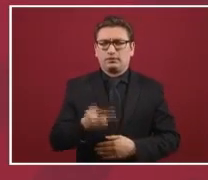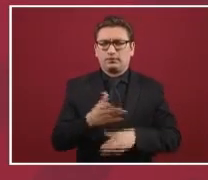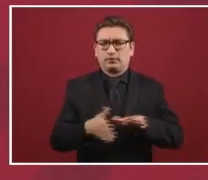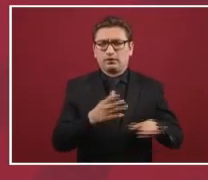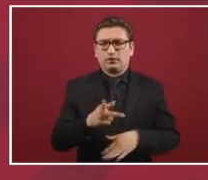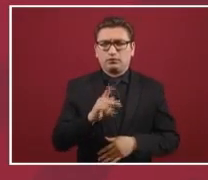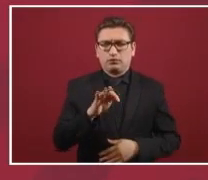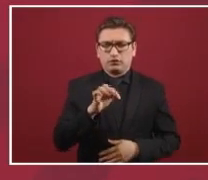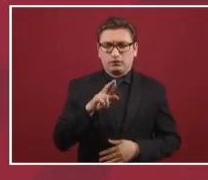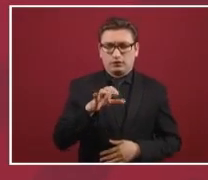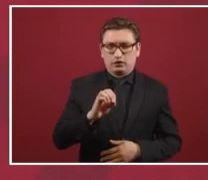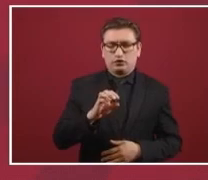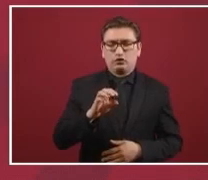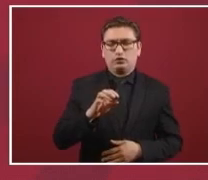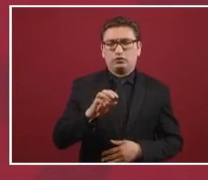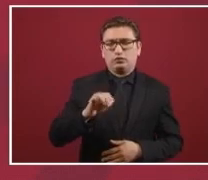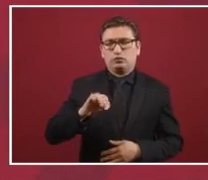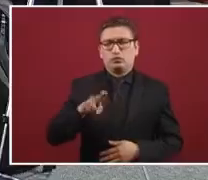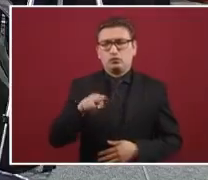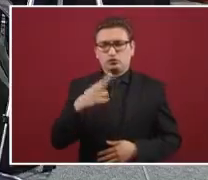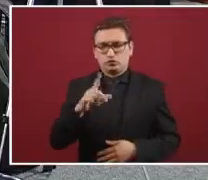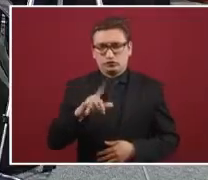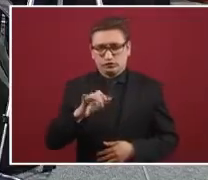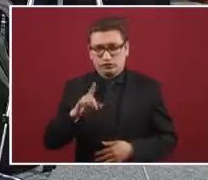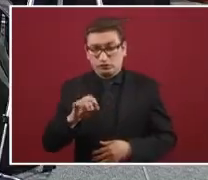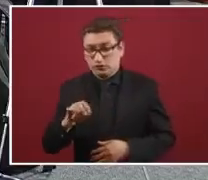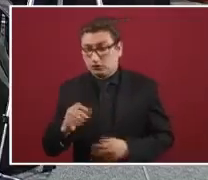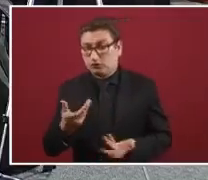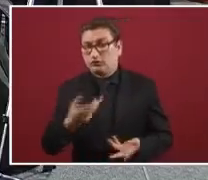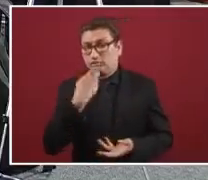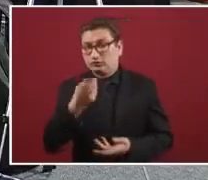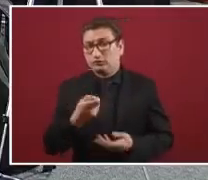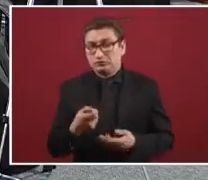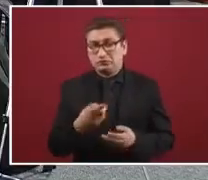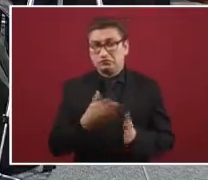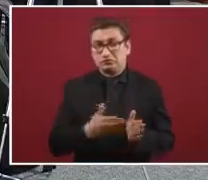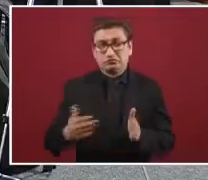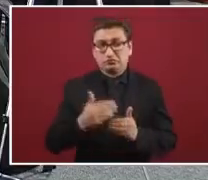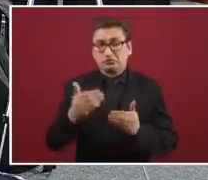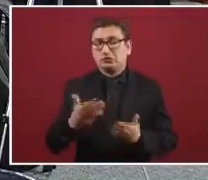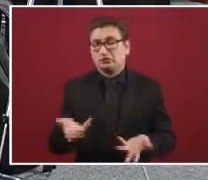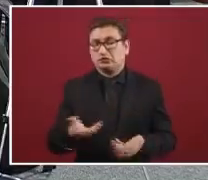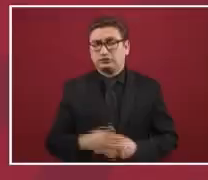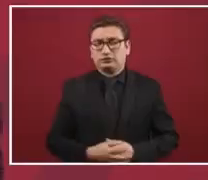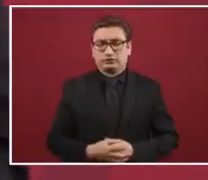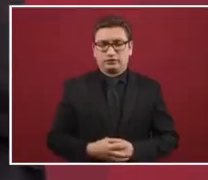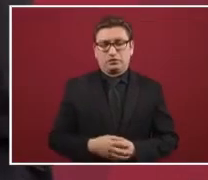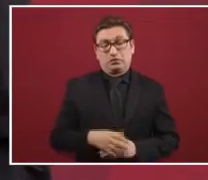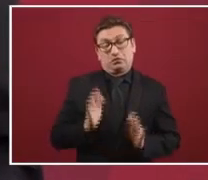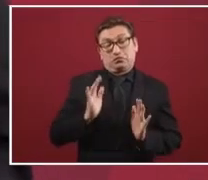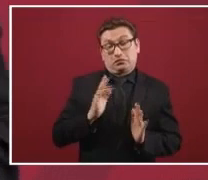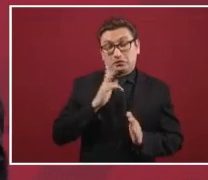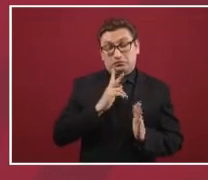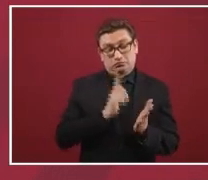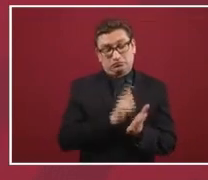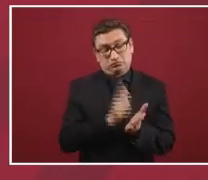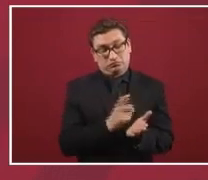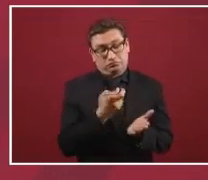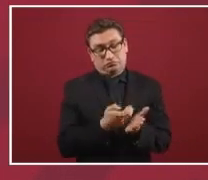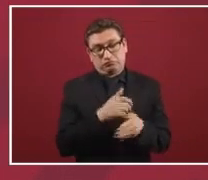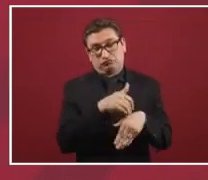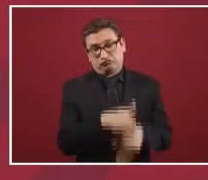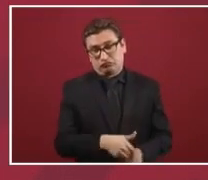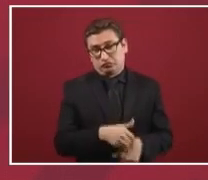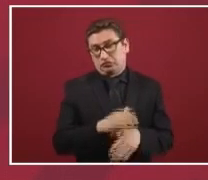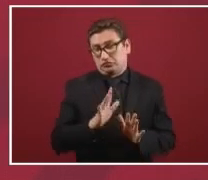pidió la desaparición, ¿no? Tomando en cuenta. Es cosa que se proceda legalmente y